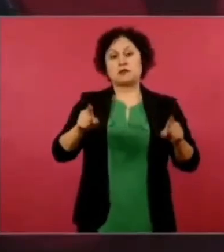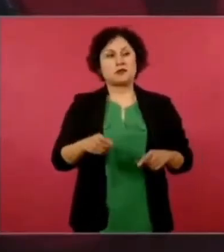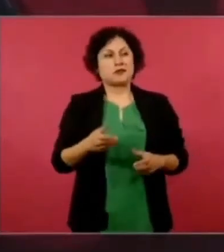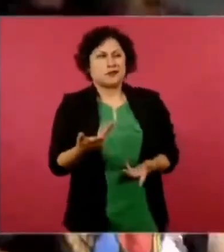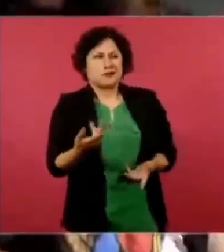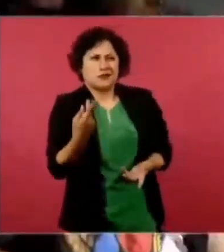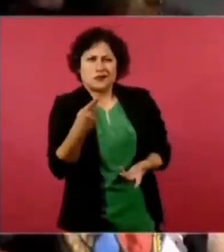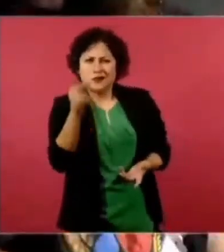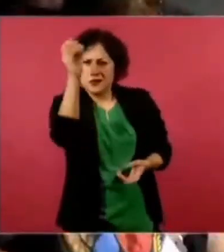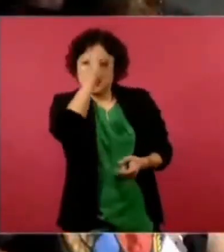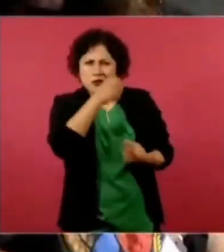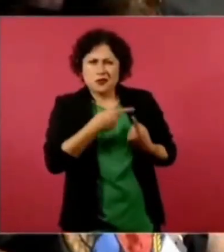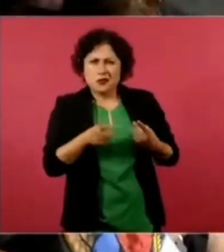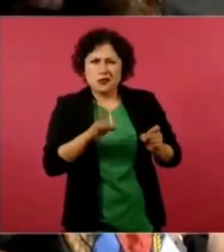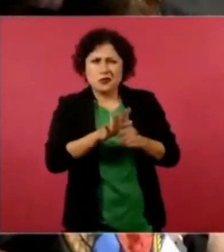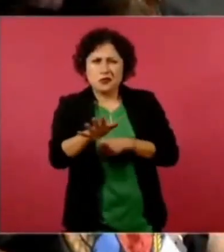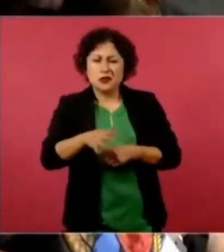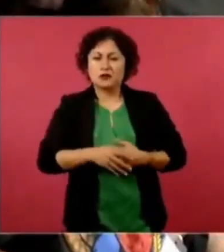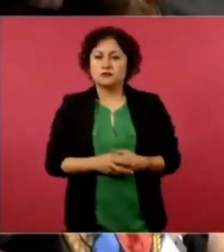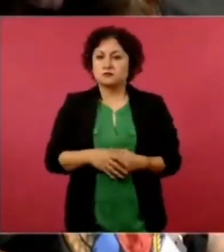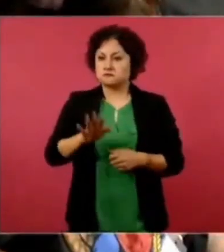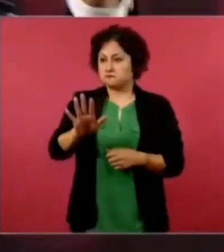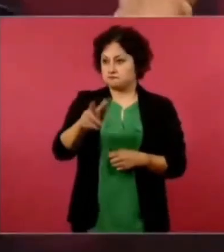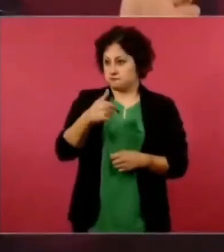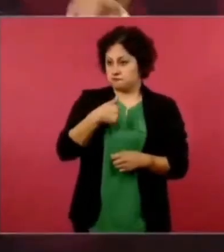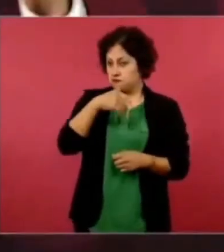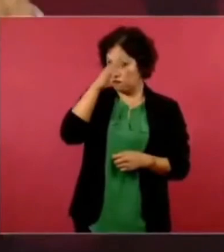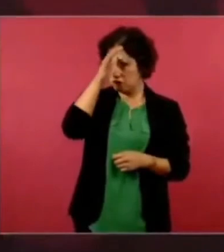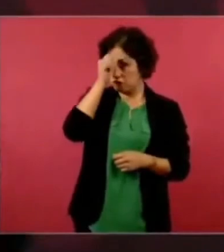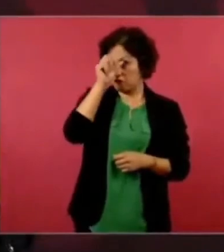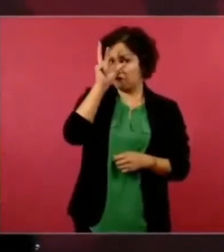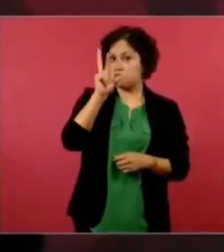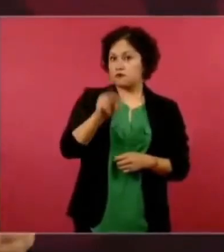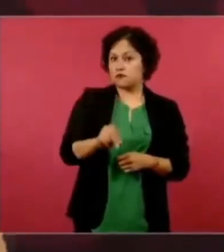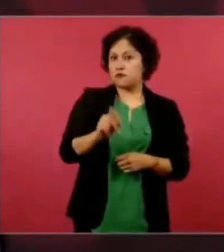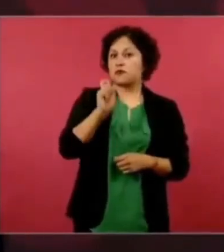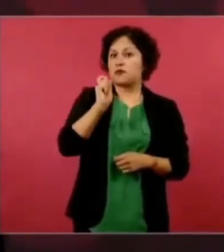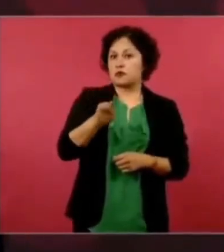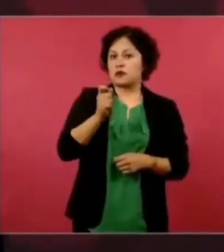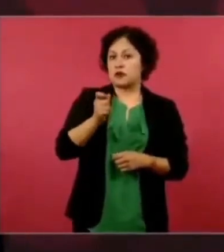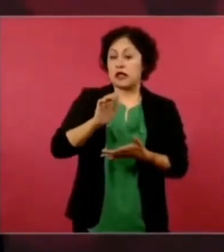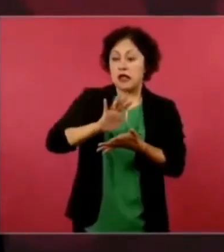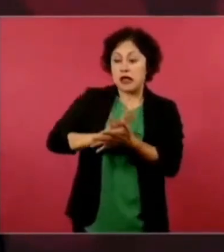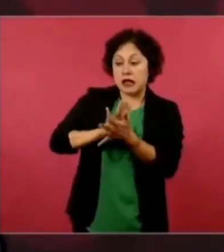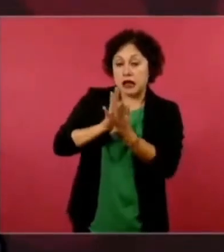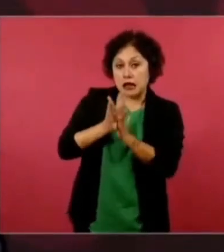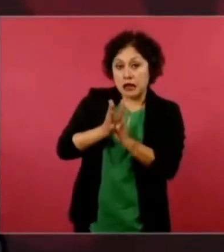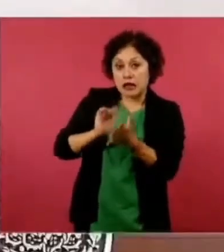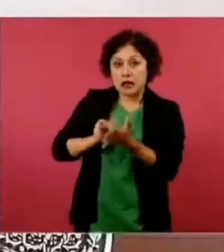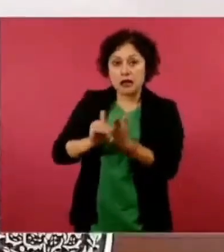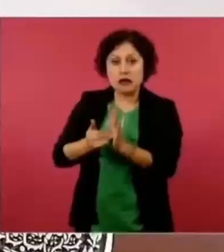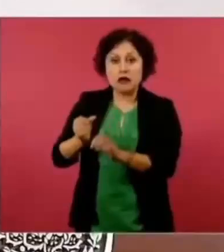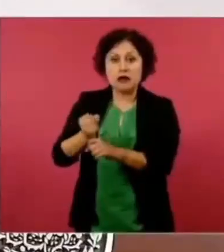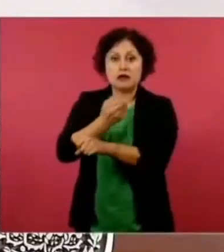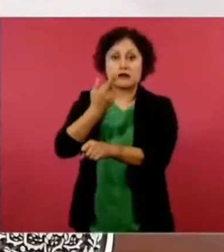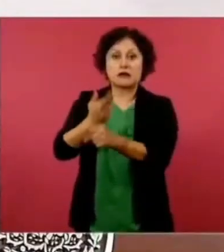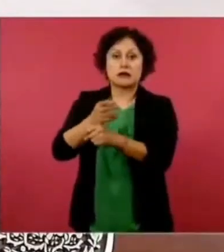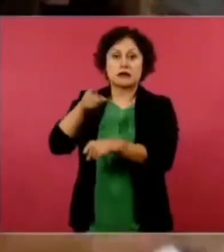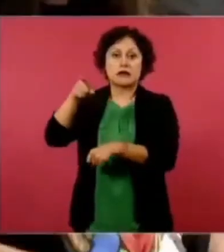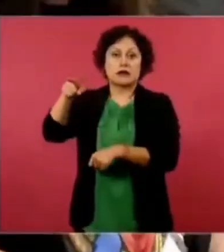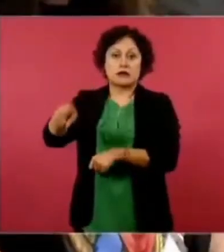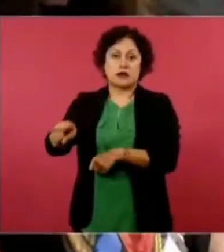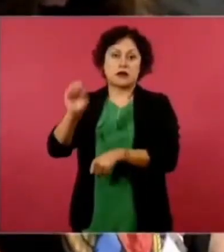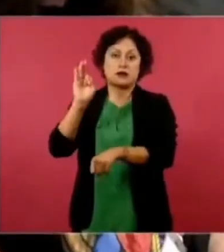comparte? No comparto que tenga que ver con el secretario de la Defensa. Pero son abogados de la